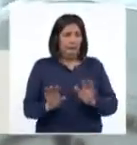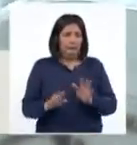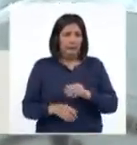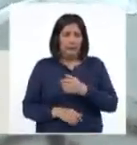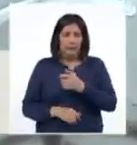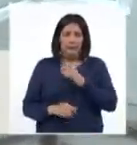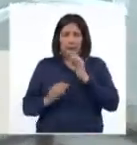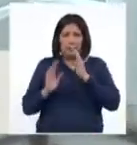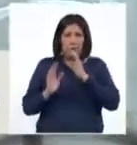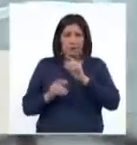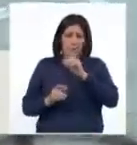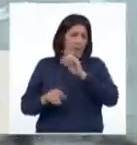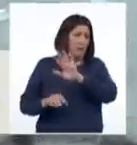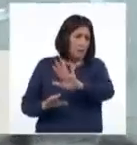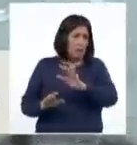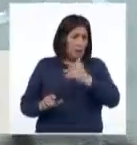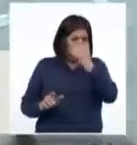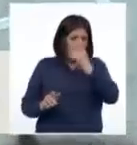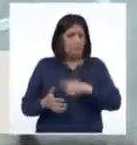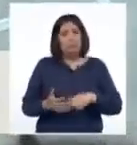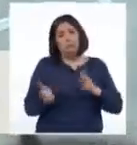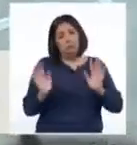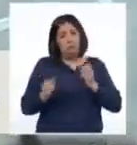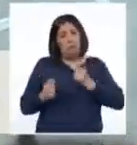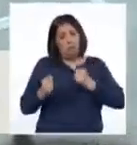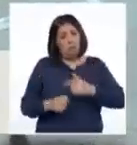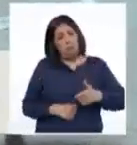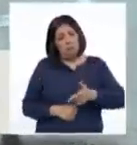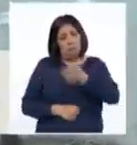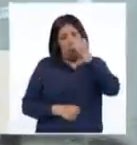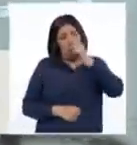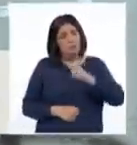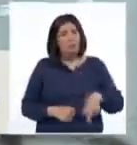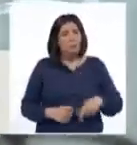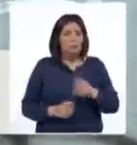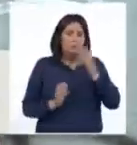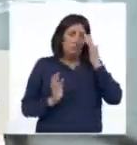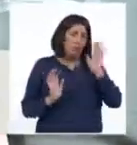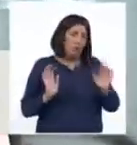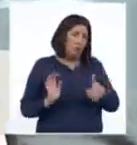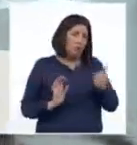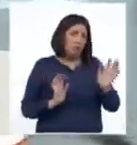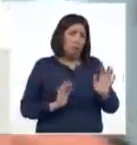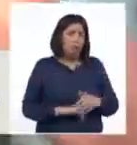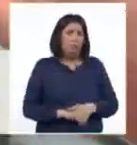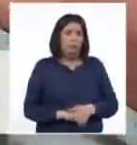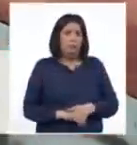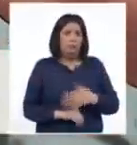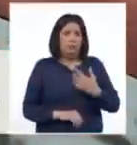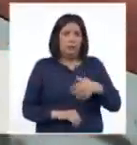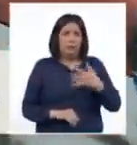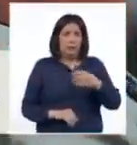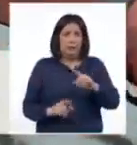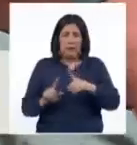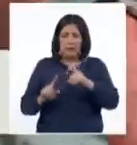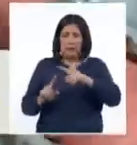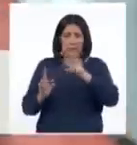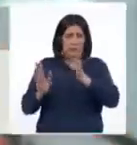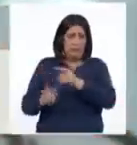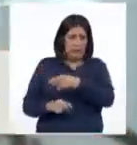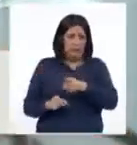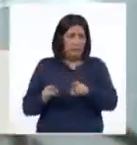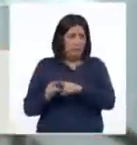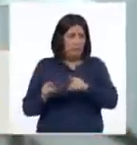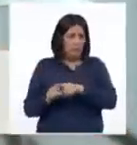Paren los disparos. No, que se iban corriendo y le dieron en la pierna. Después más allá le dieron al otro. Y agarraron al taxista, un taxista